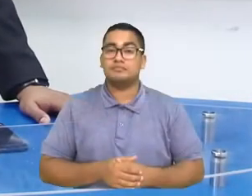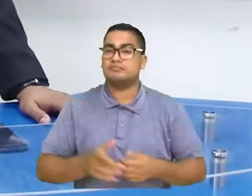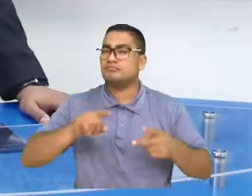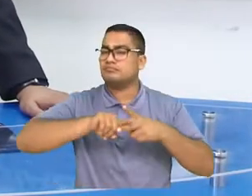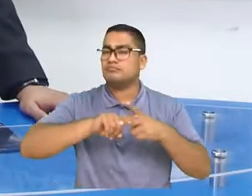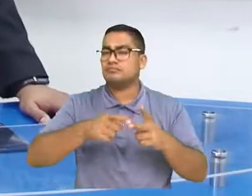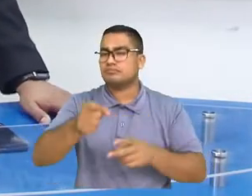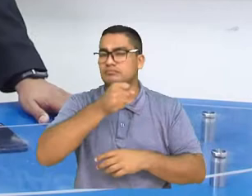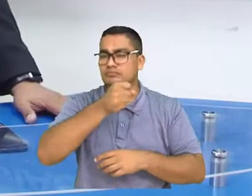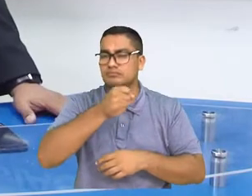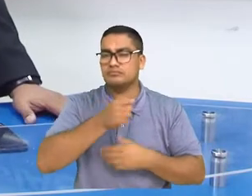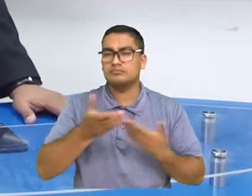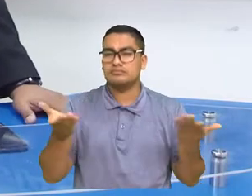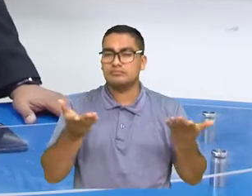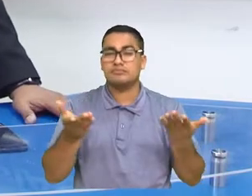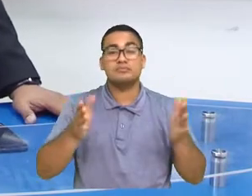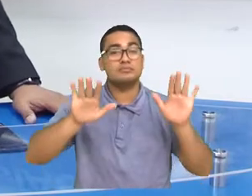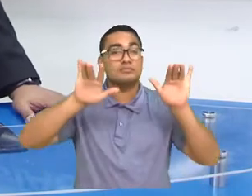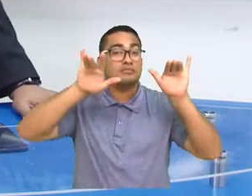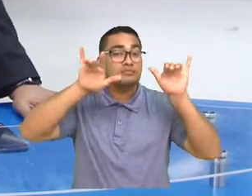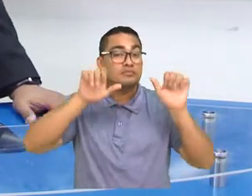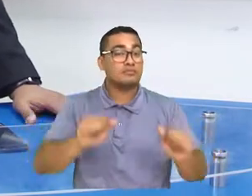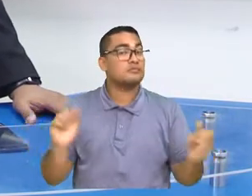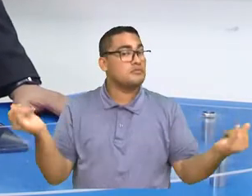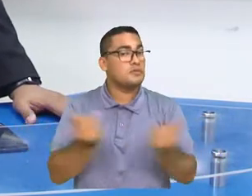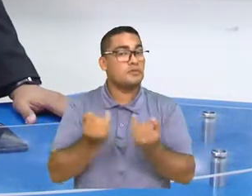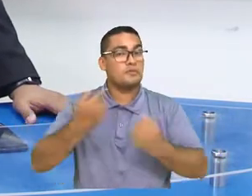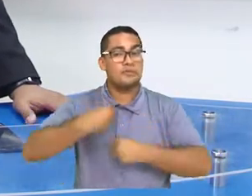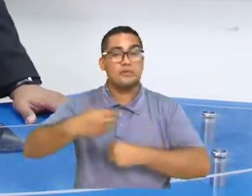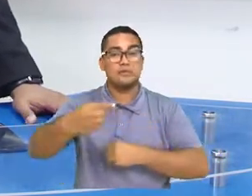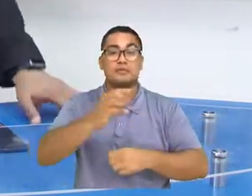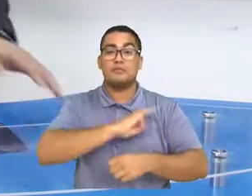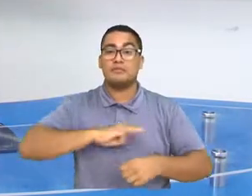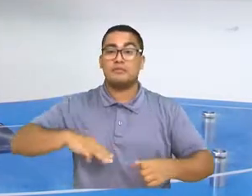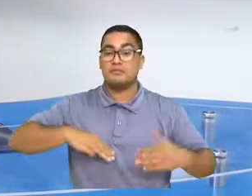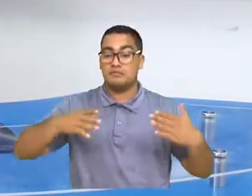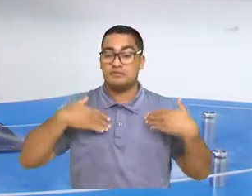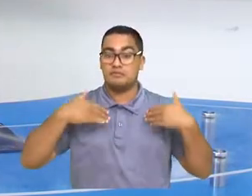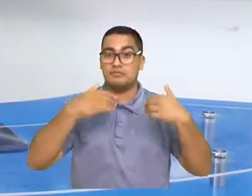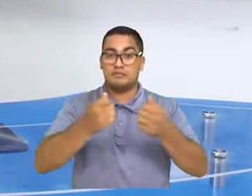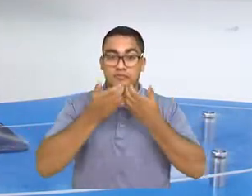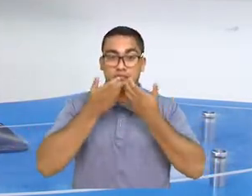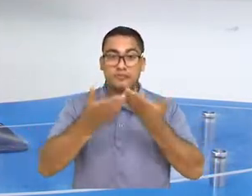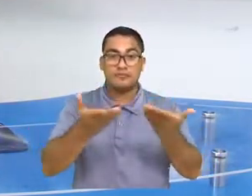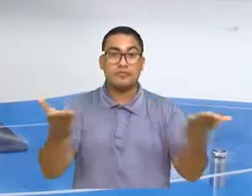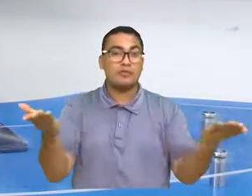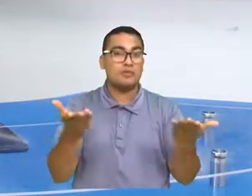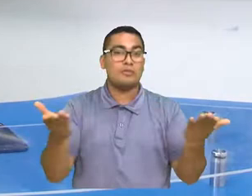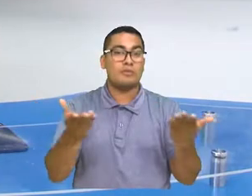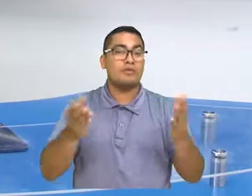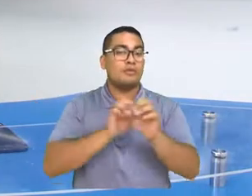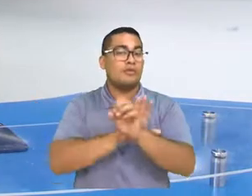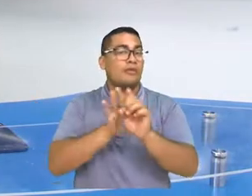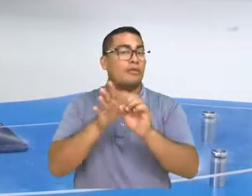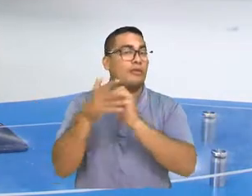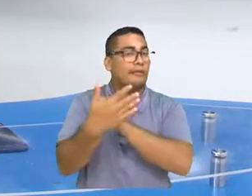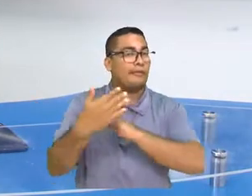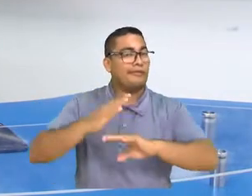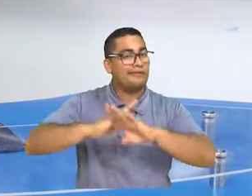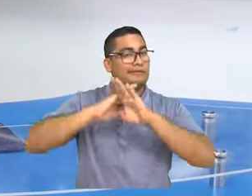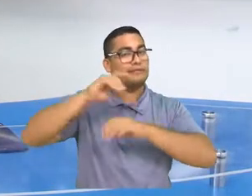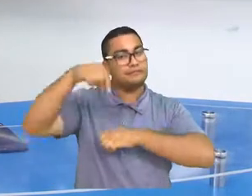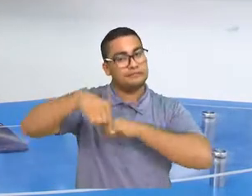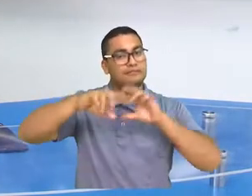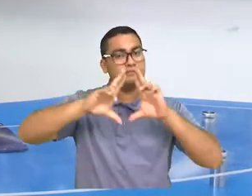Comenzamos nuestro proceso informativo, ya que como todos los días, el Ministerio de Salud brindó su información sobre la contención del coronavirus en el